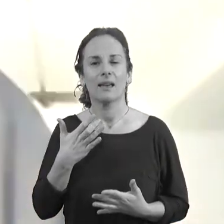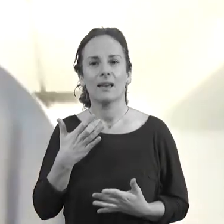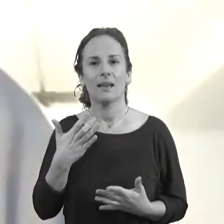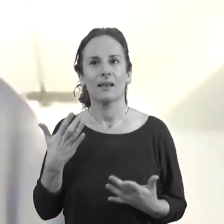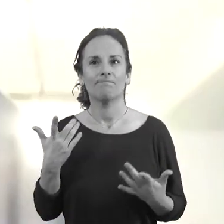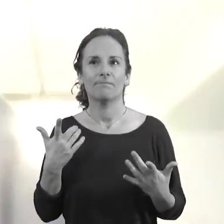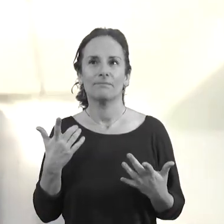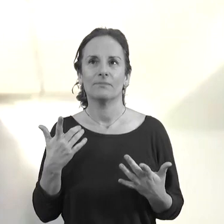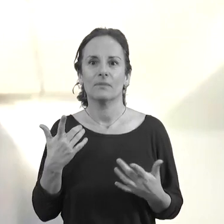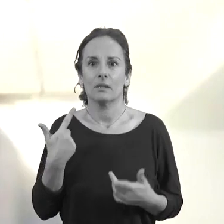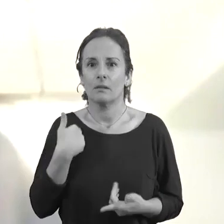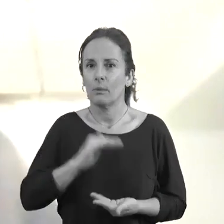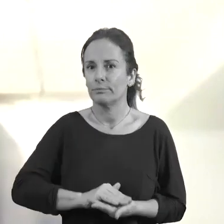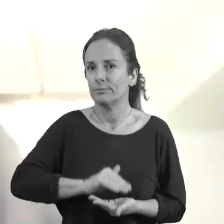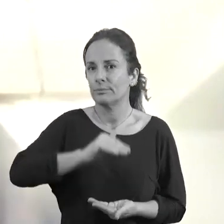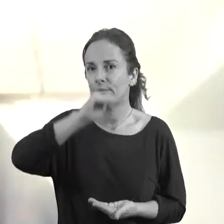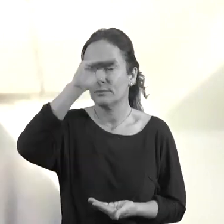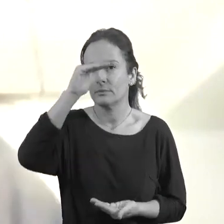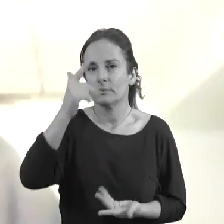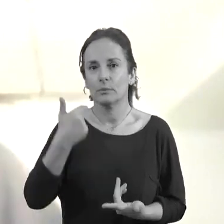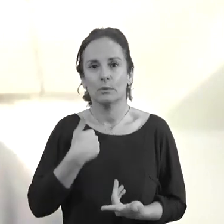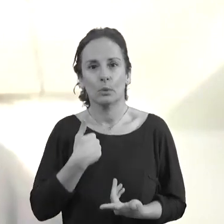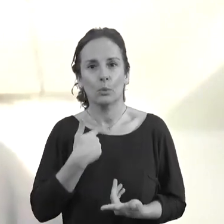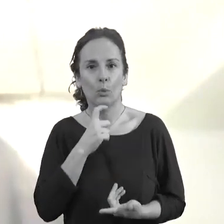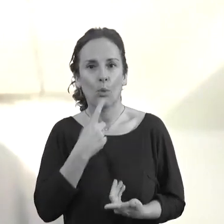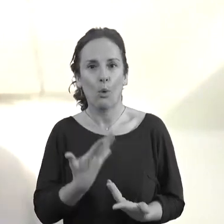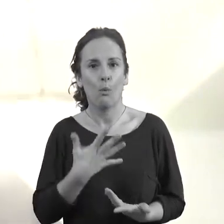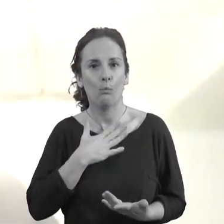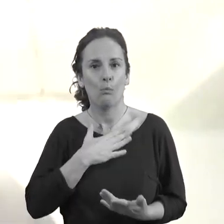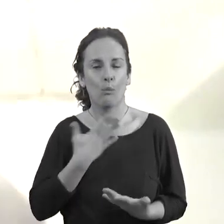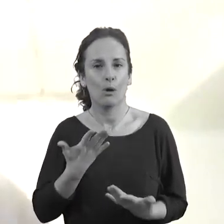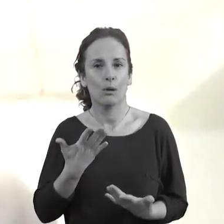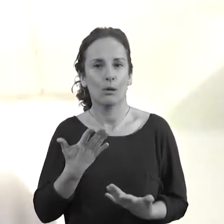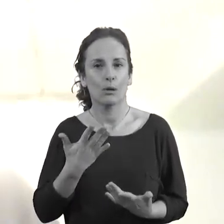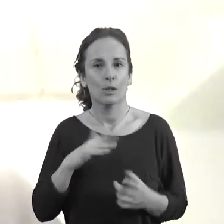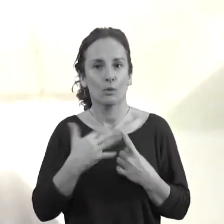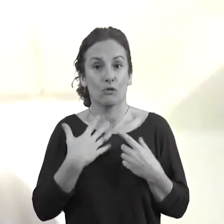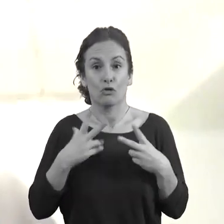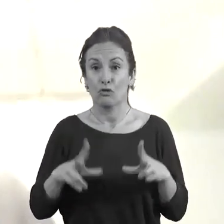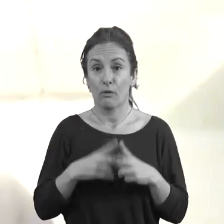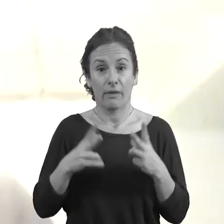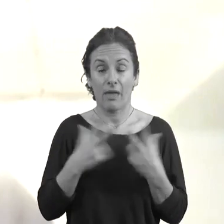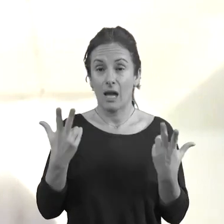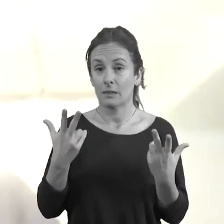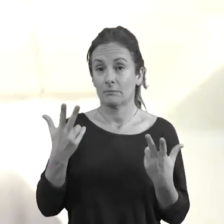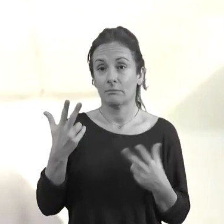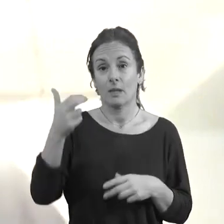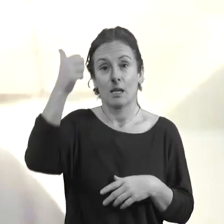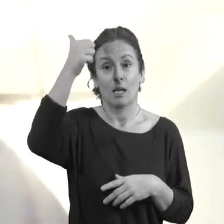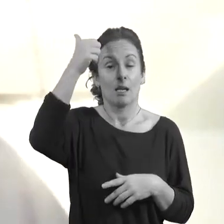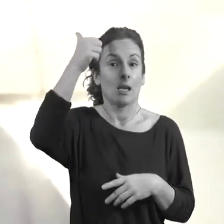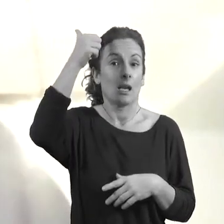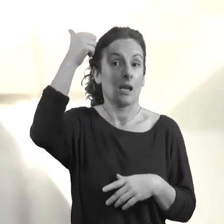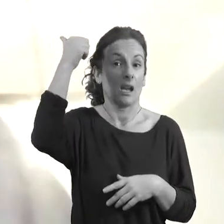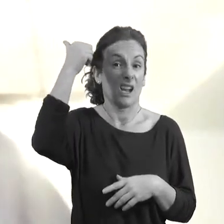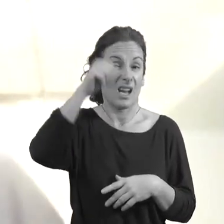mamado desde que nacimos, ¿no? Pues también ese asumir, ¿no?, que estamos en esa sociedad heteropatriarcal y que no,